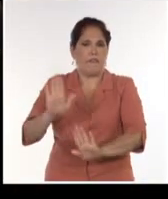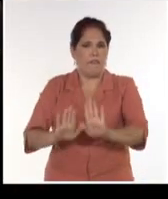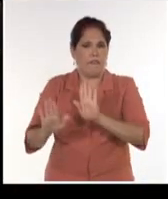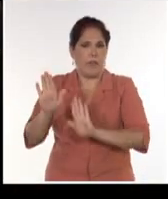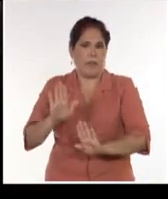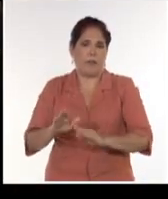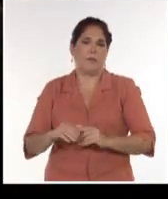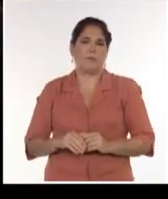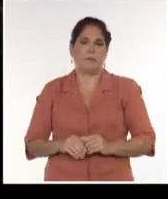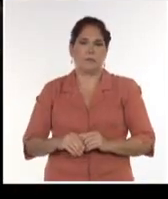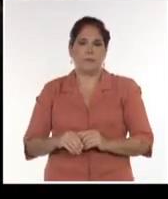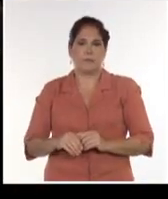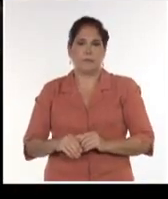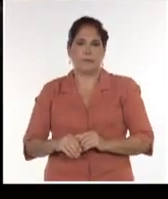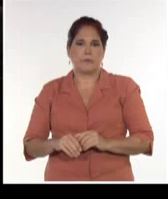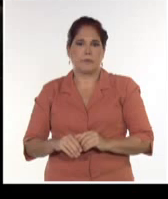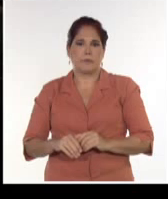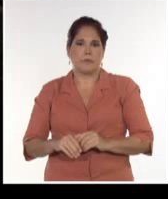Antígona.